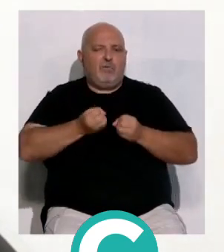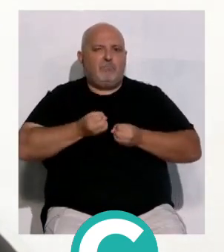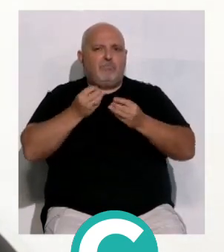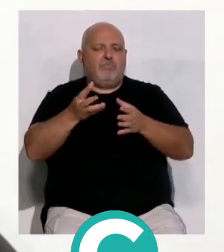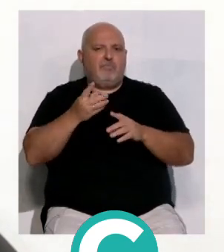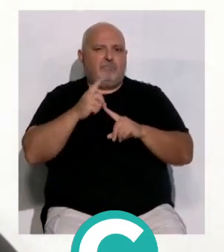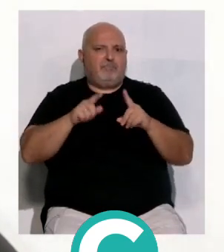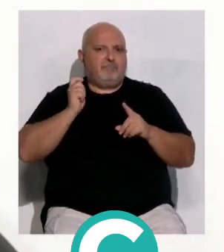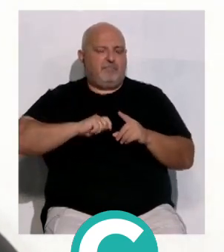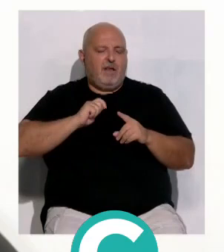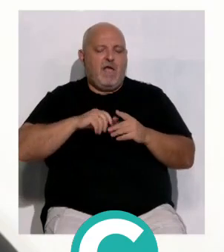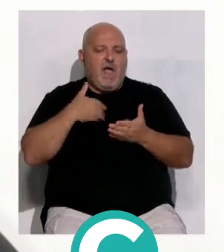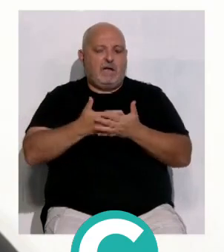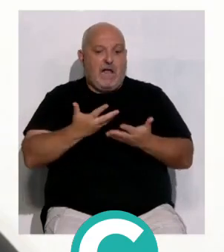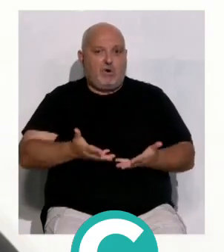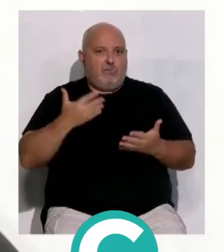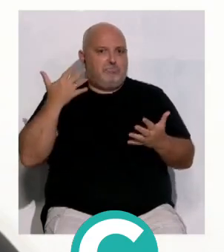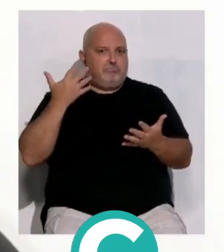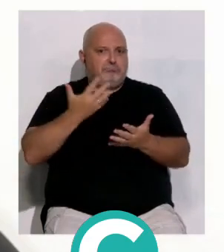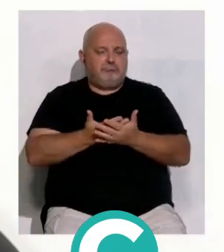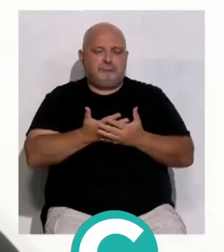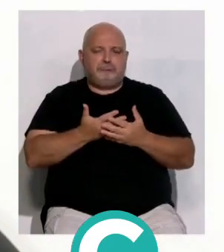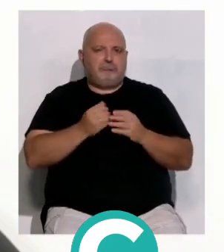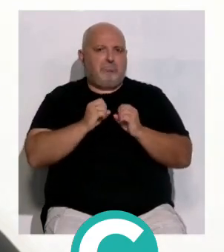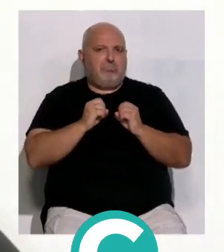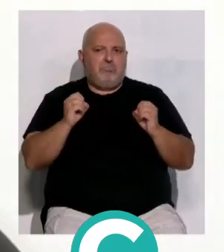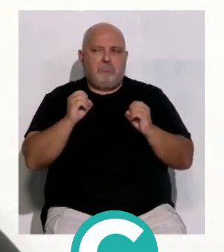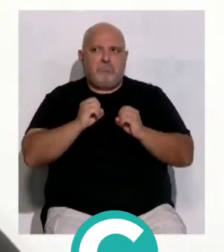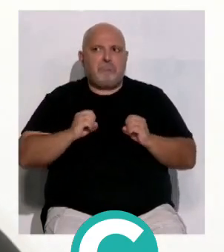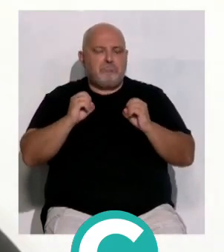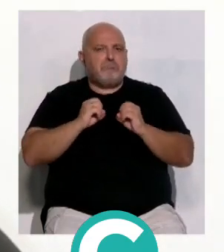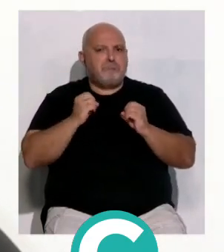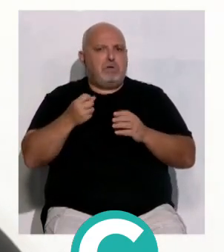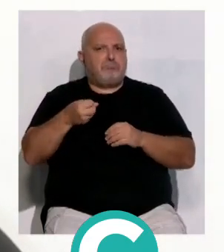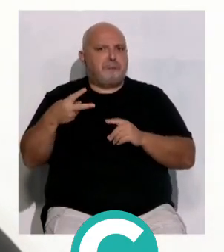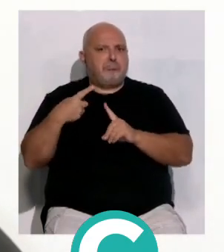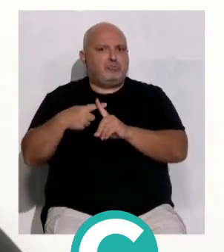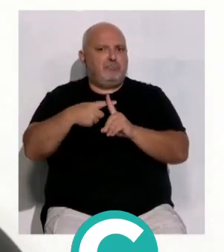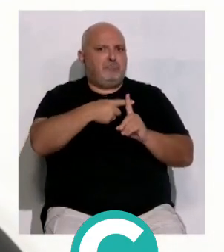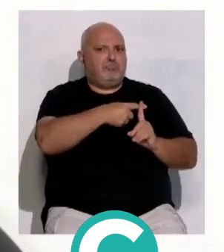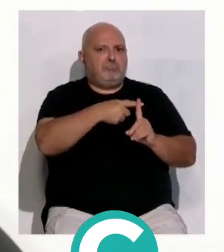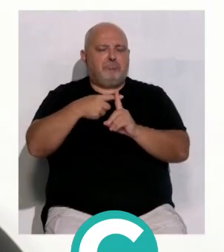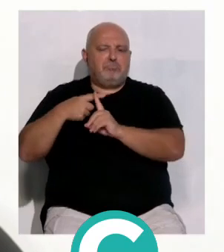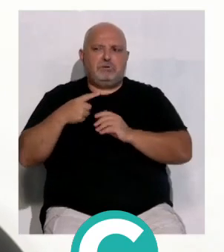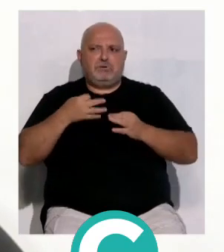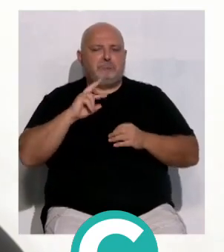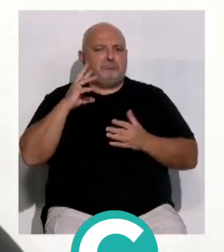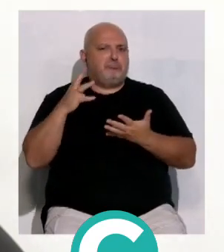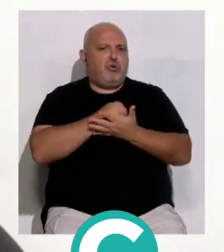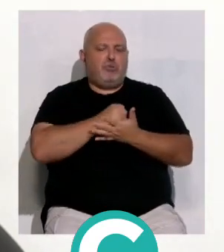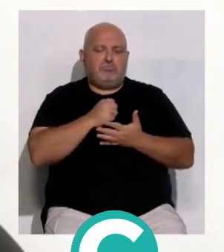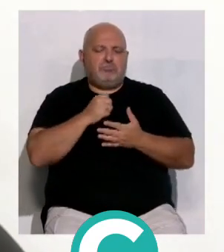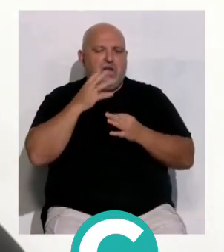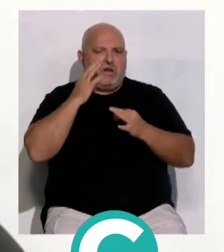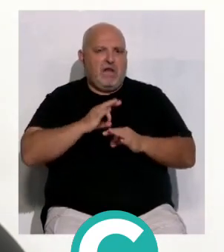a los profesionales, y hasta ahora, bueno, pues no hemos tenido ningún efecto de inseguridad ni ningún riesgo